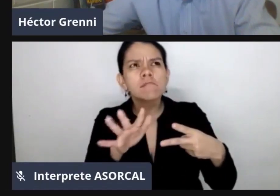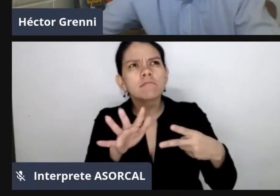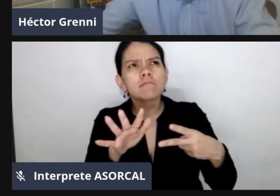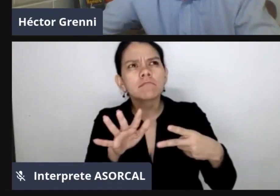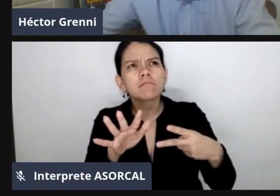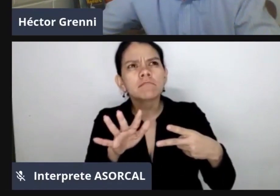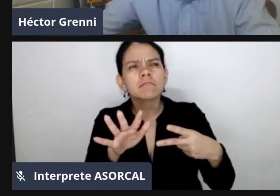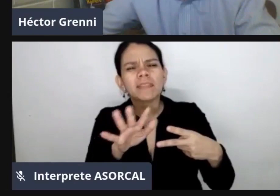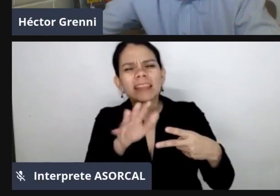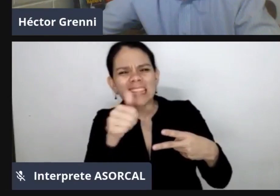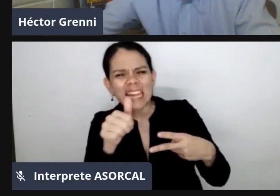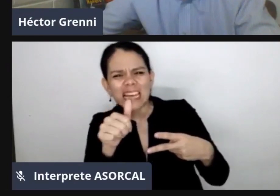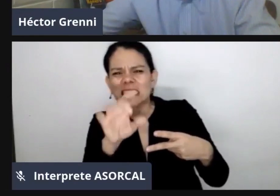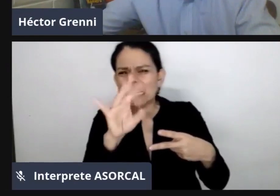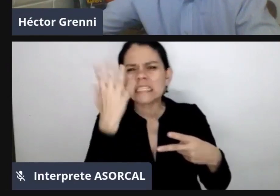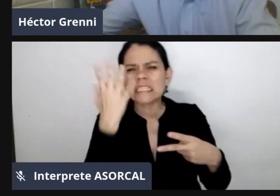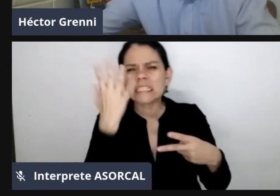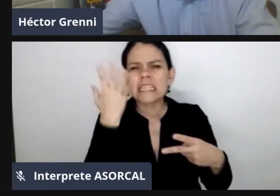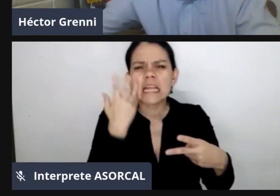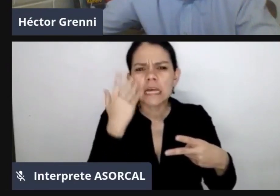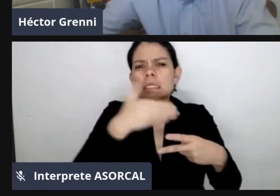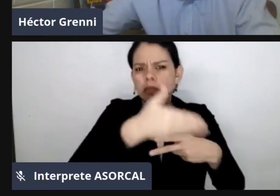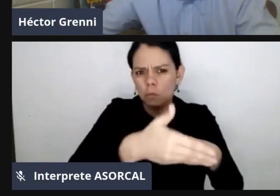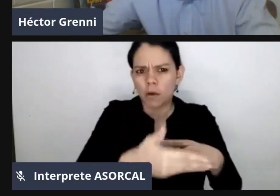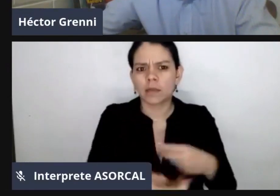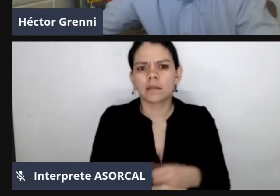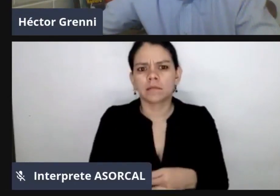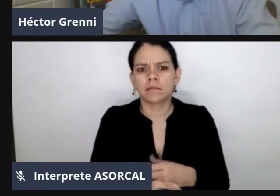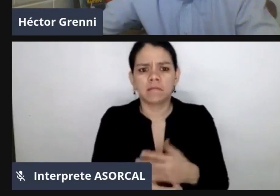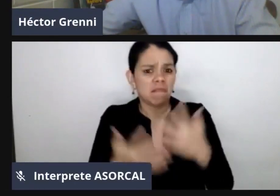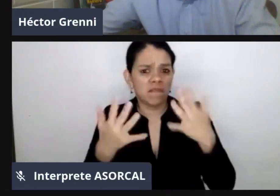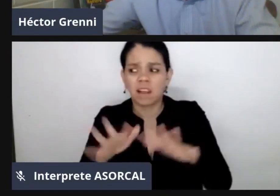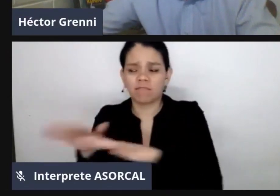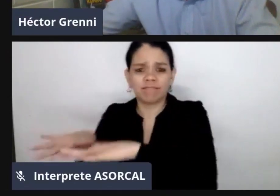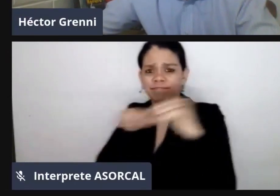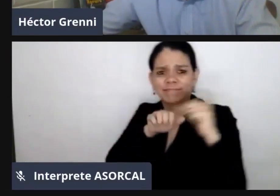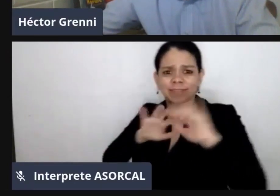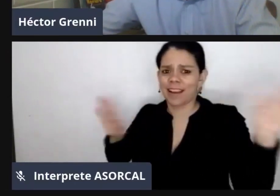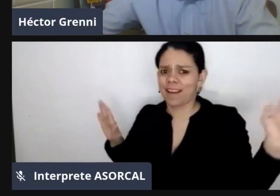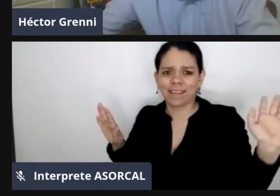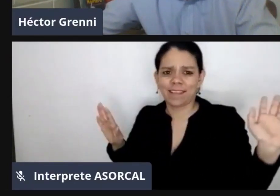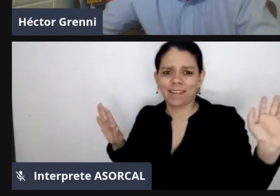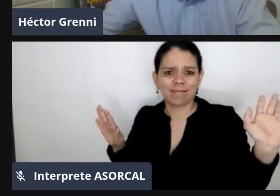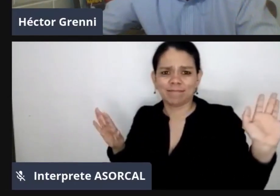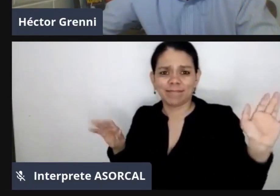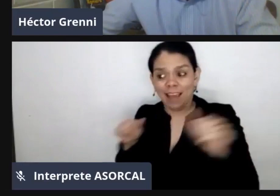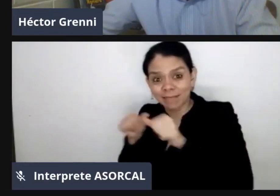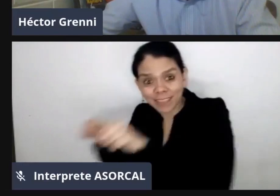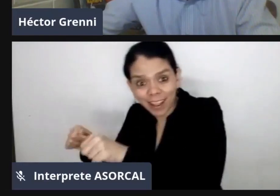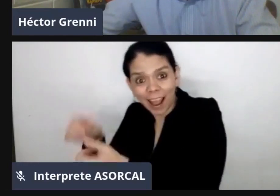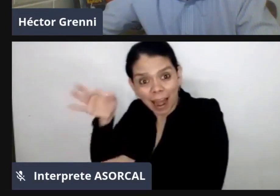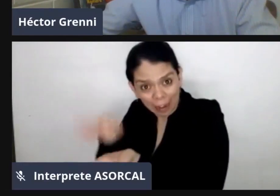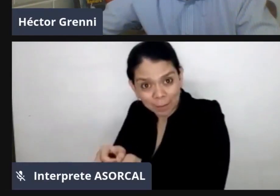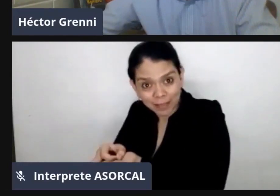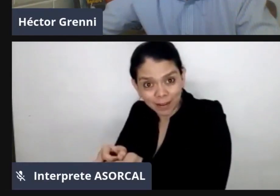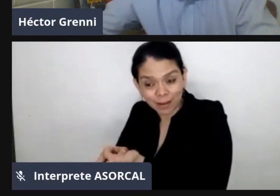entre 10 y 15 días, y terminó retirándose. Logró llevar a la capital